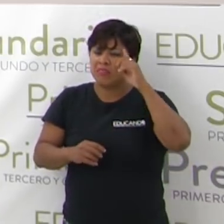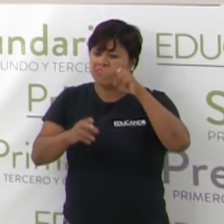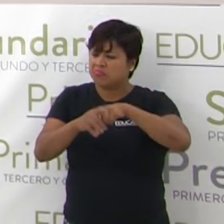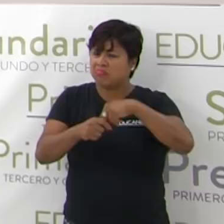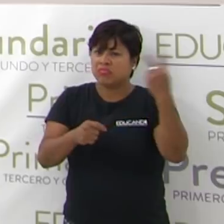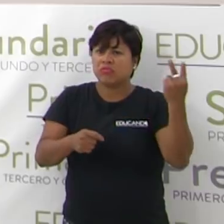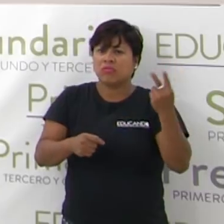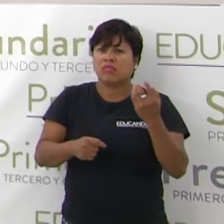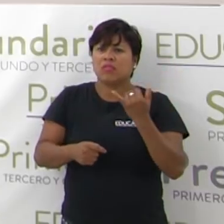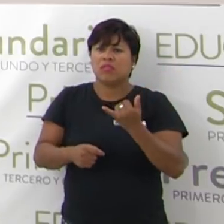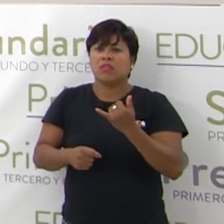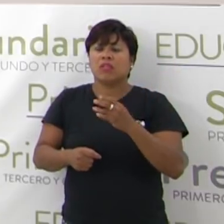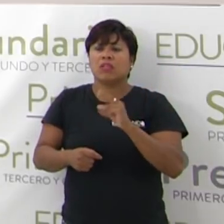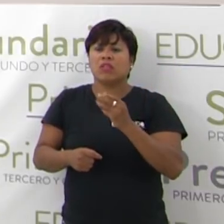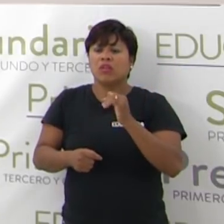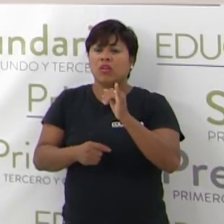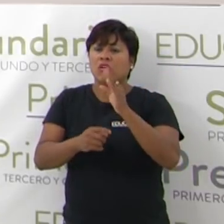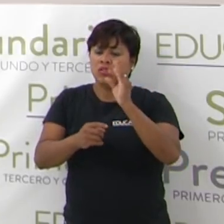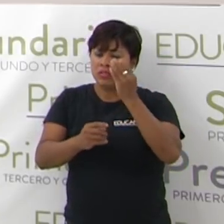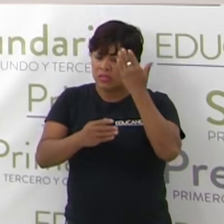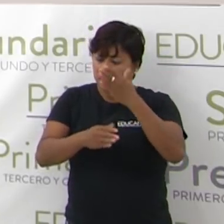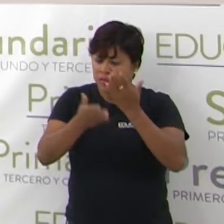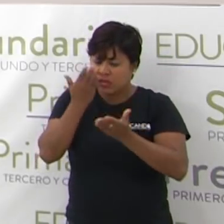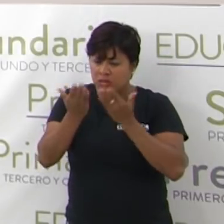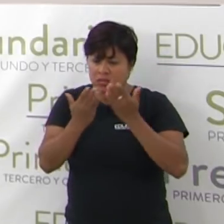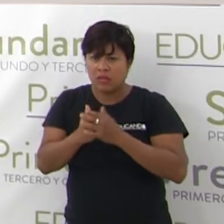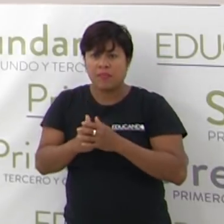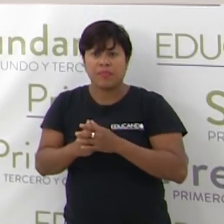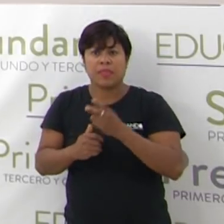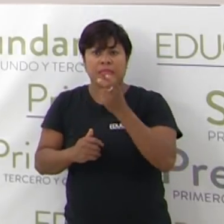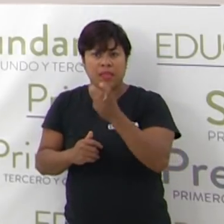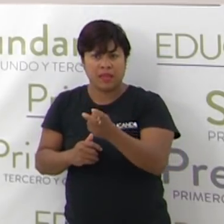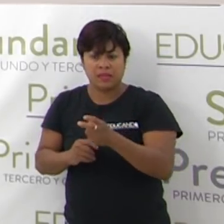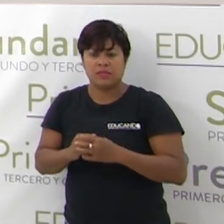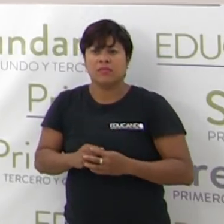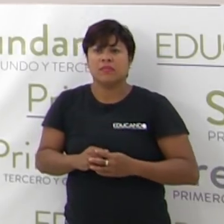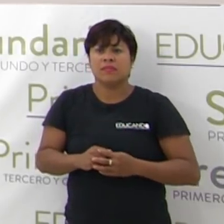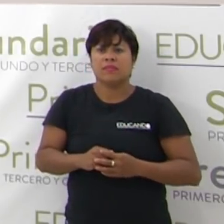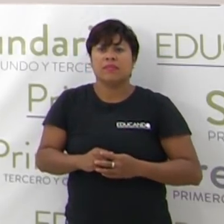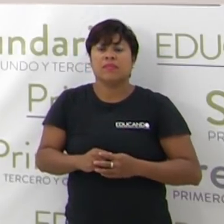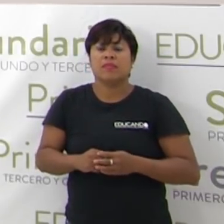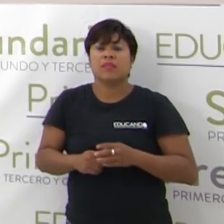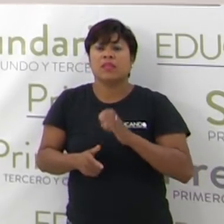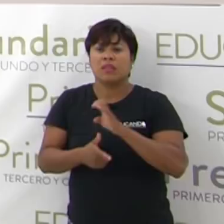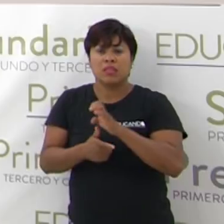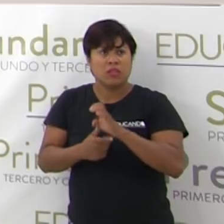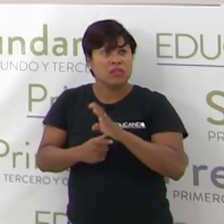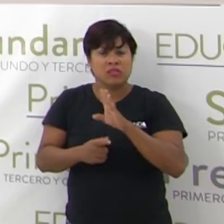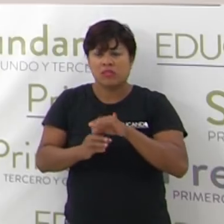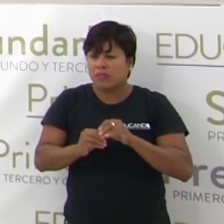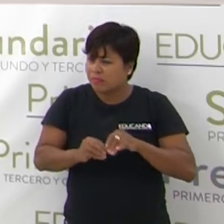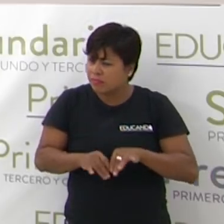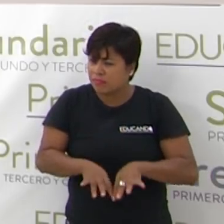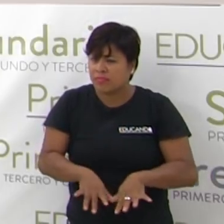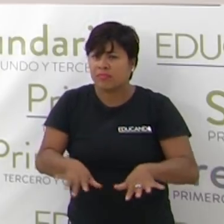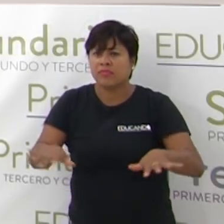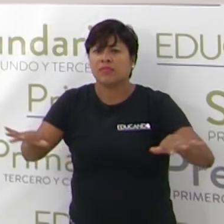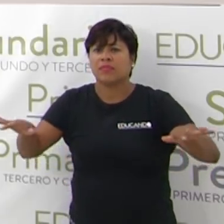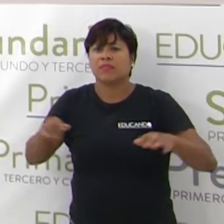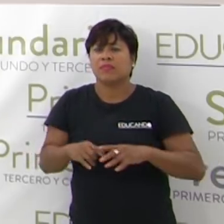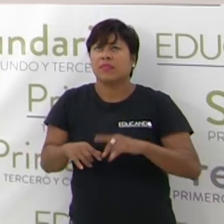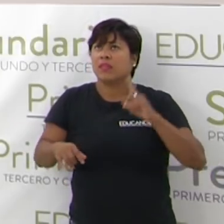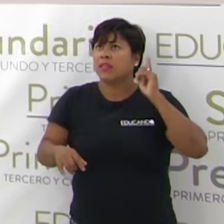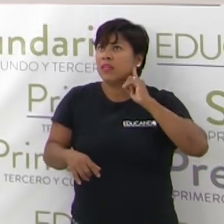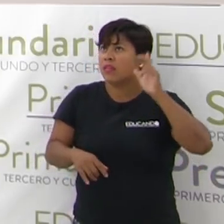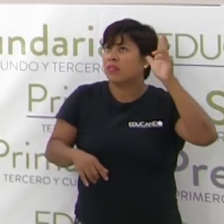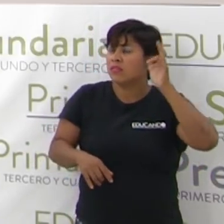y los que no fueran indoctos. Esa era la propiedad de la tela. Entonces se corrió el rumor por todo el pueblo y llegó a